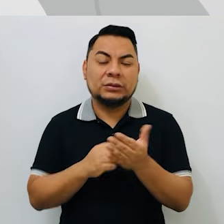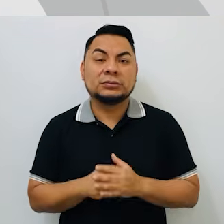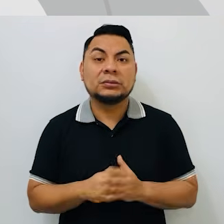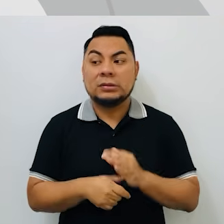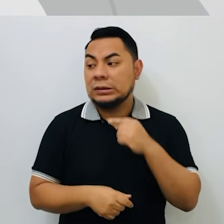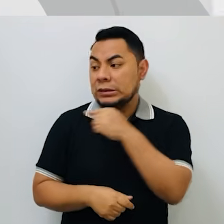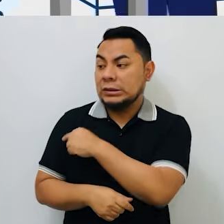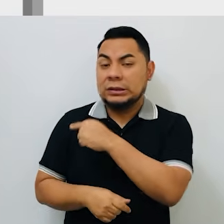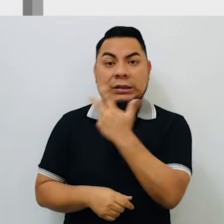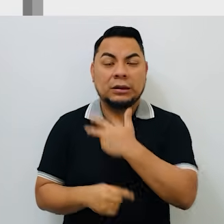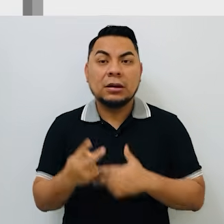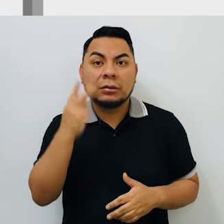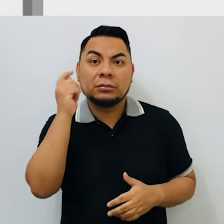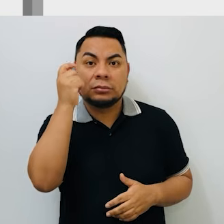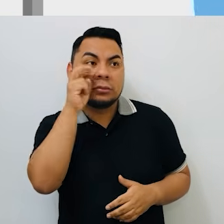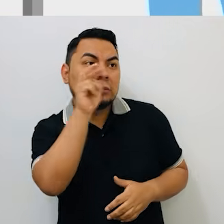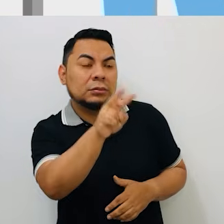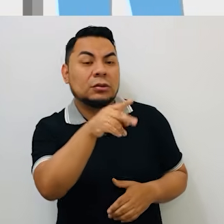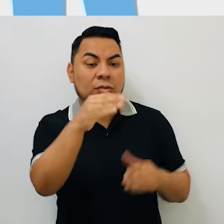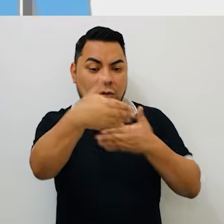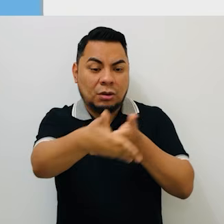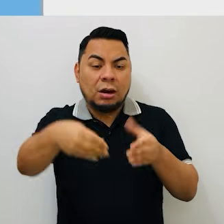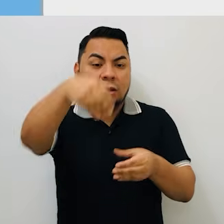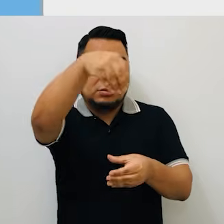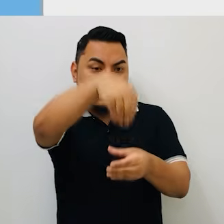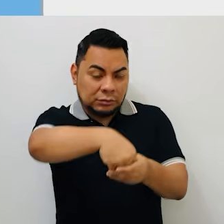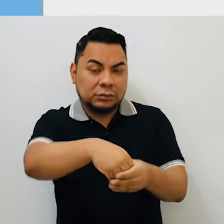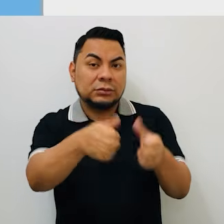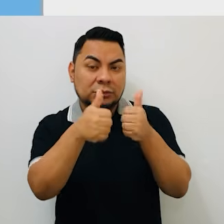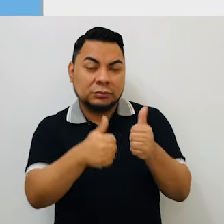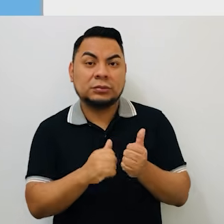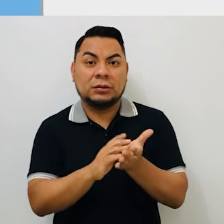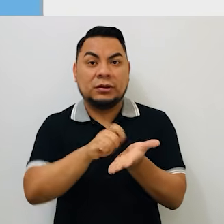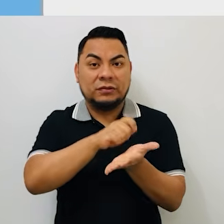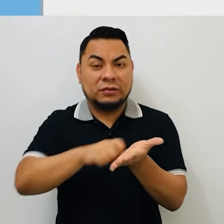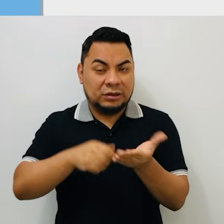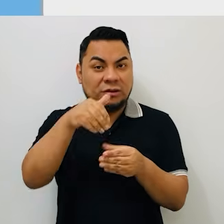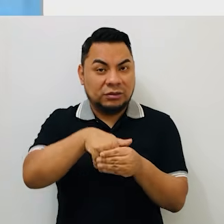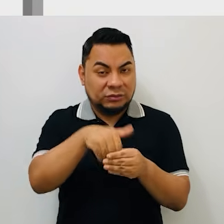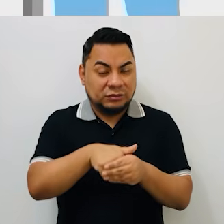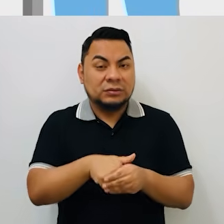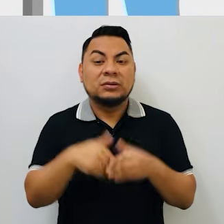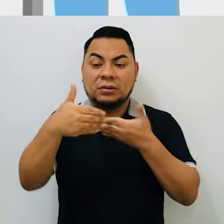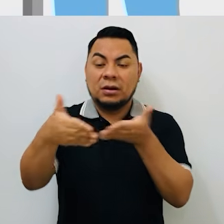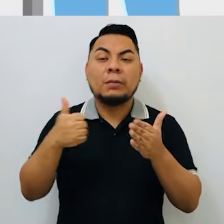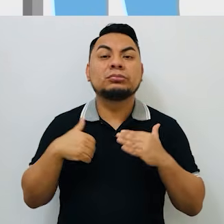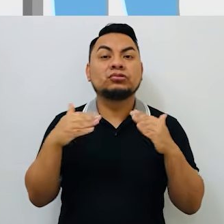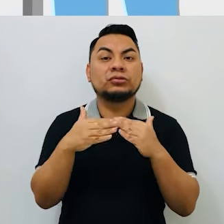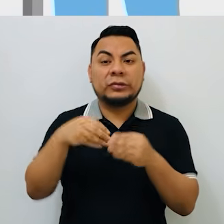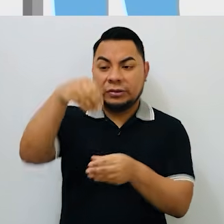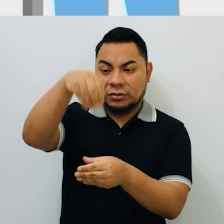holograma. El tercer miembro verifica que la electora deposite en el ánfora regional la cédula regional y en el